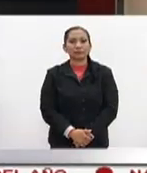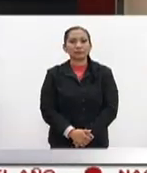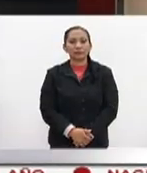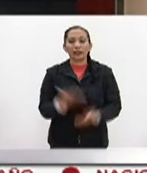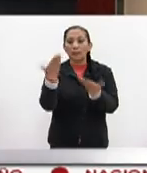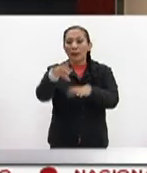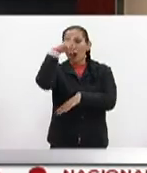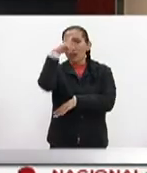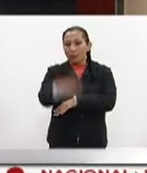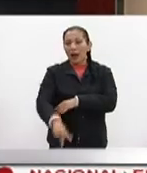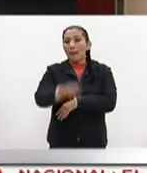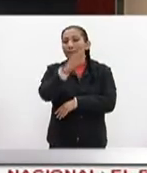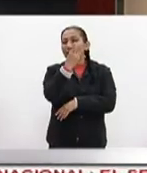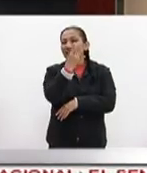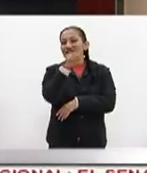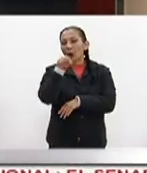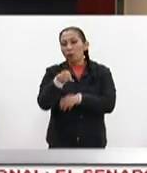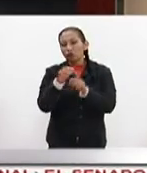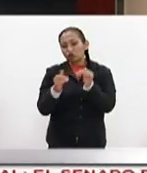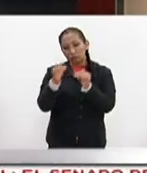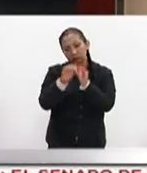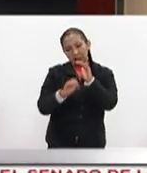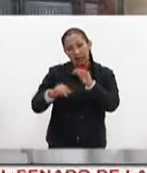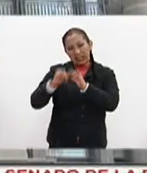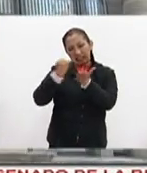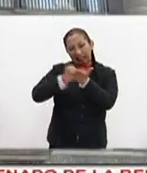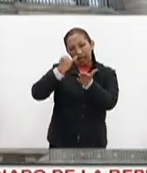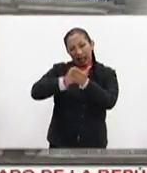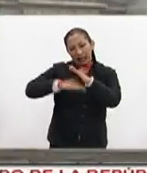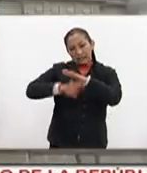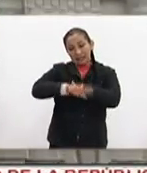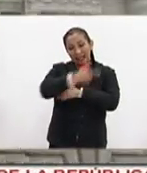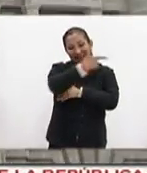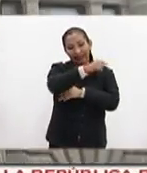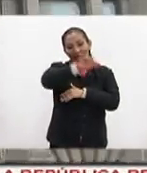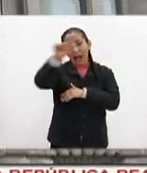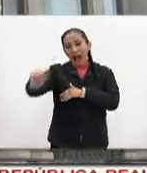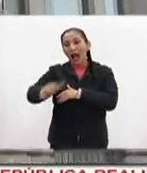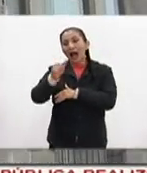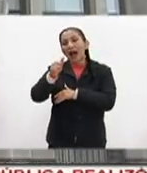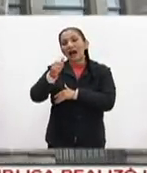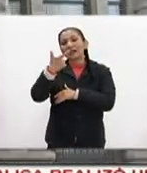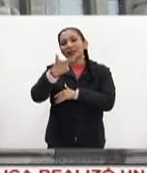El Banco de México subió 25 puntos base su tasa de interés, con lo que pasó de 7 a